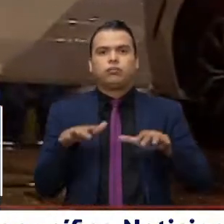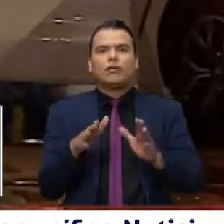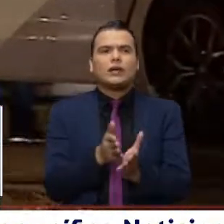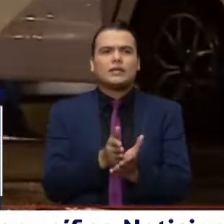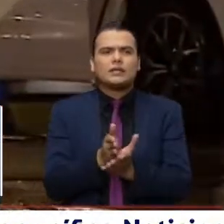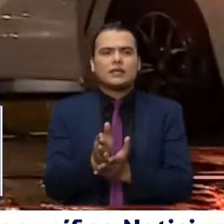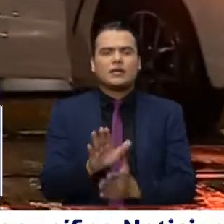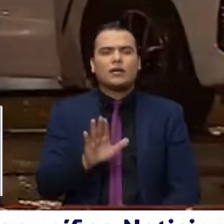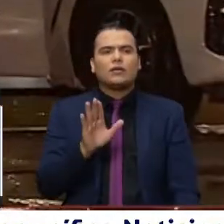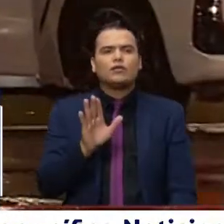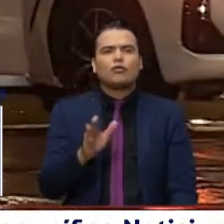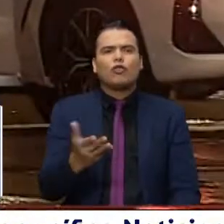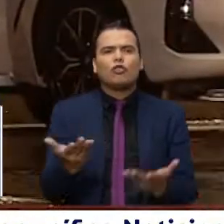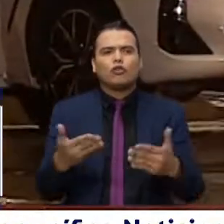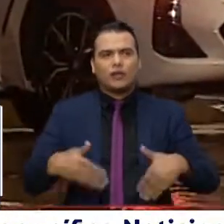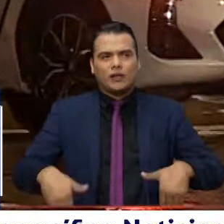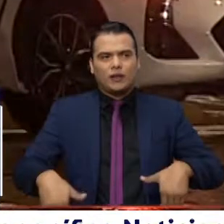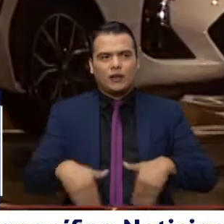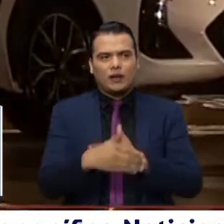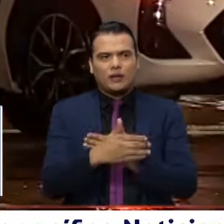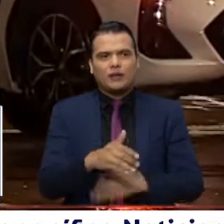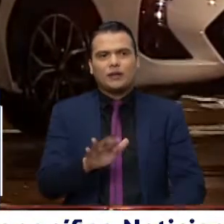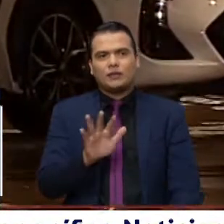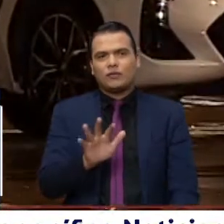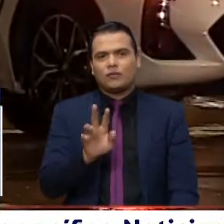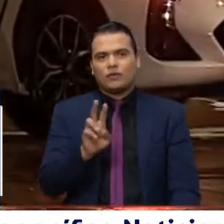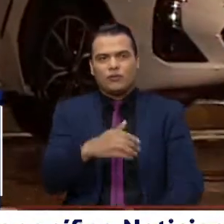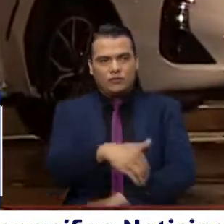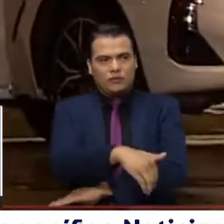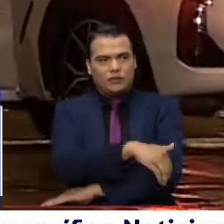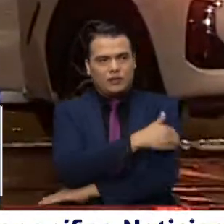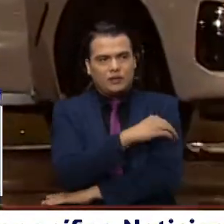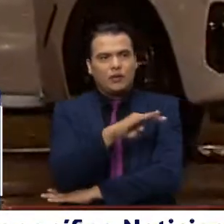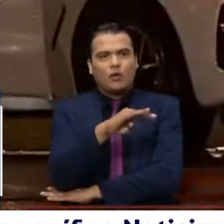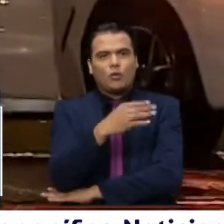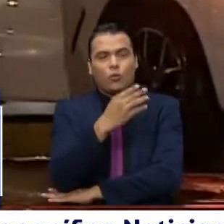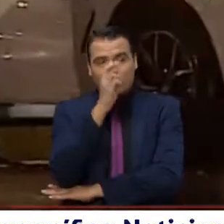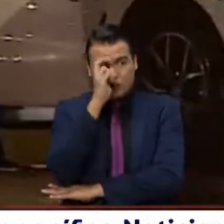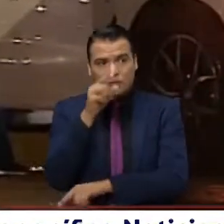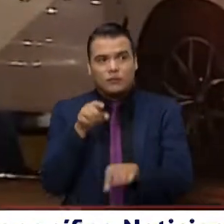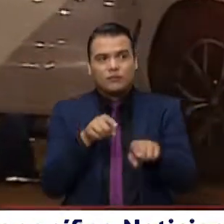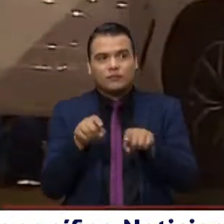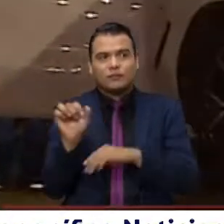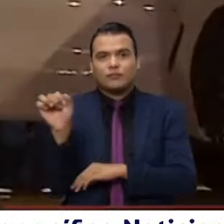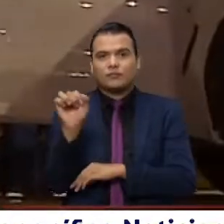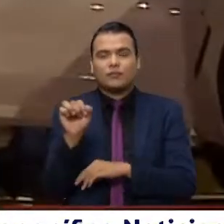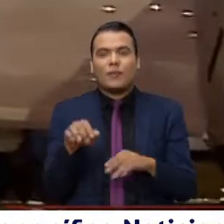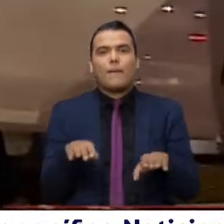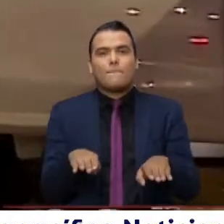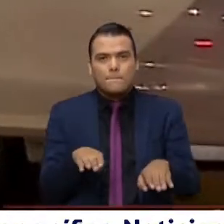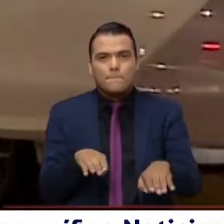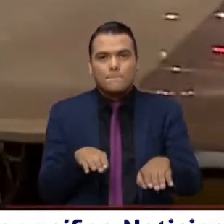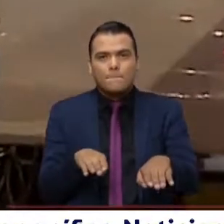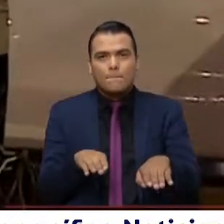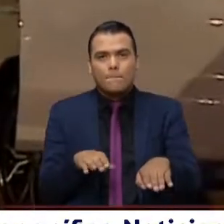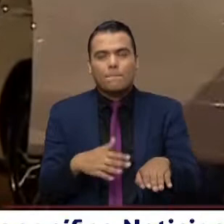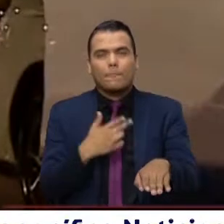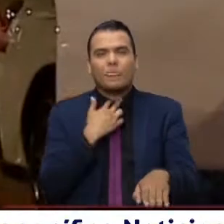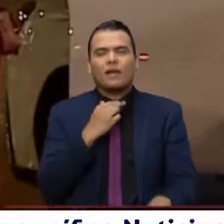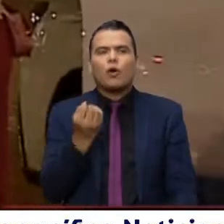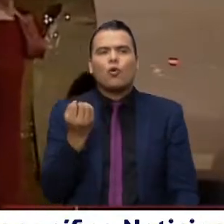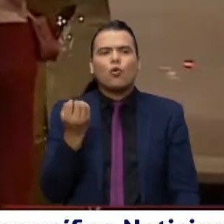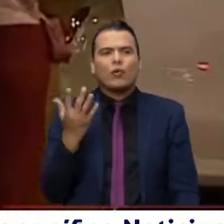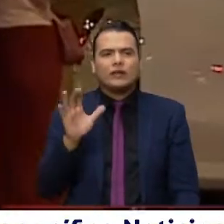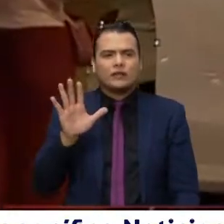inundada aquí en la calle 52 con Avenida Cuarta Norte. Hay varios vehículos, aproximadamente 5 vehículos que se